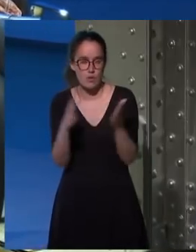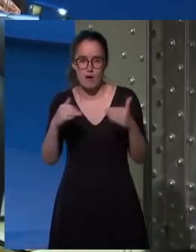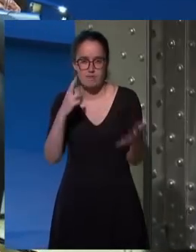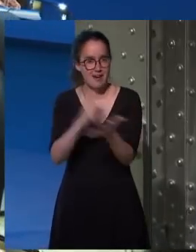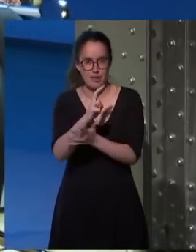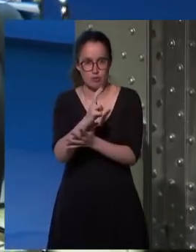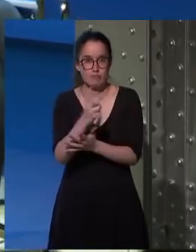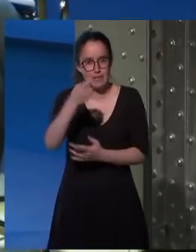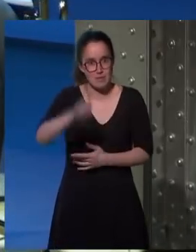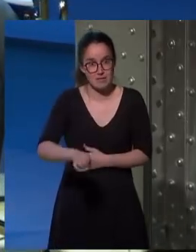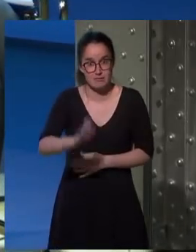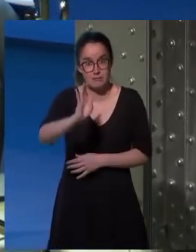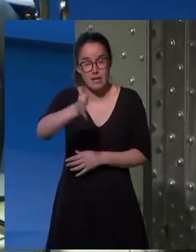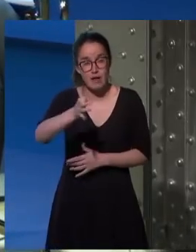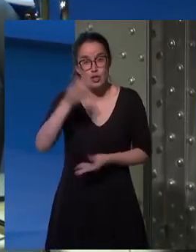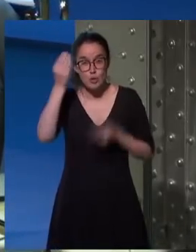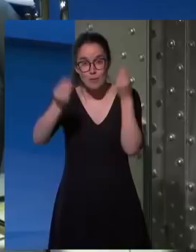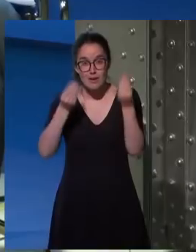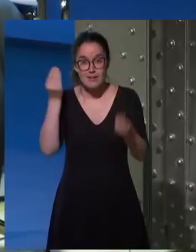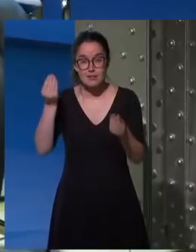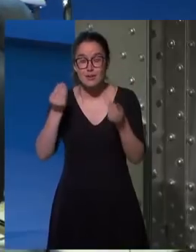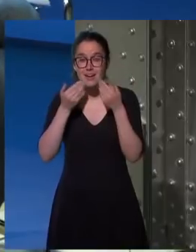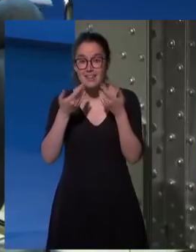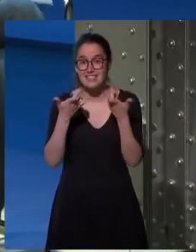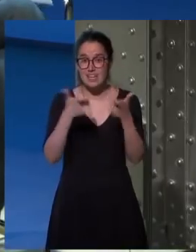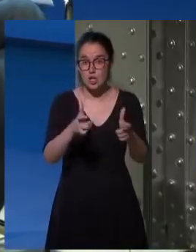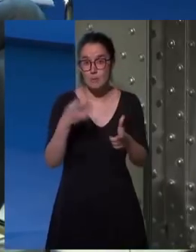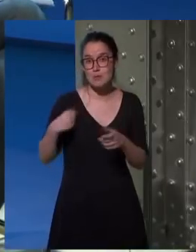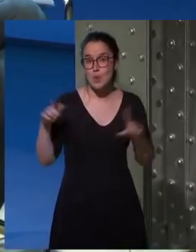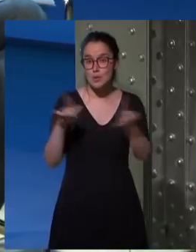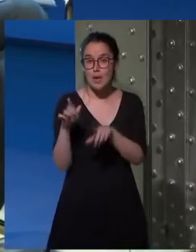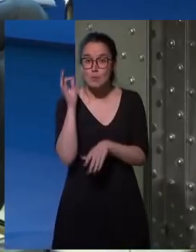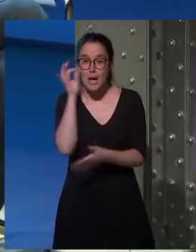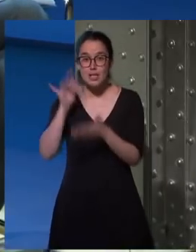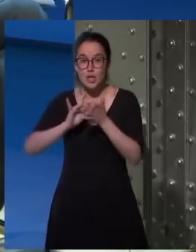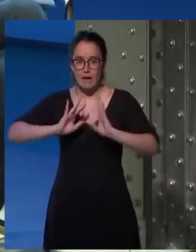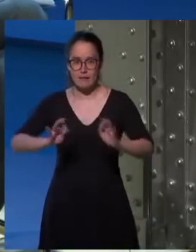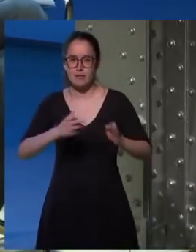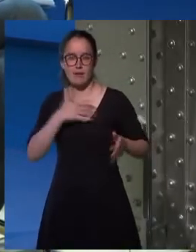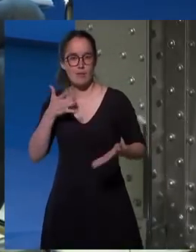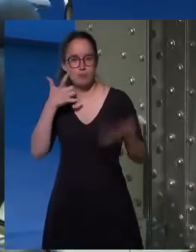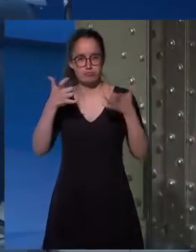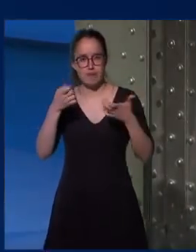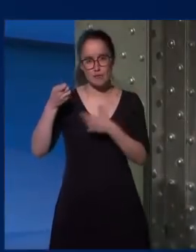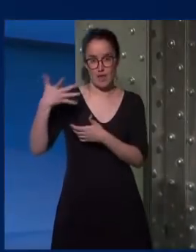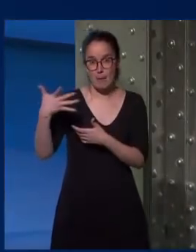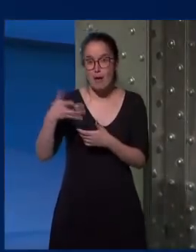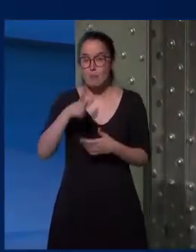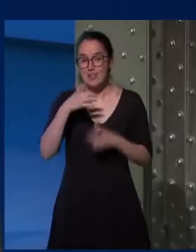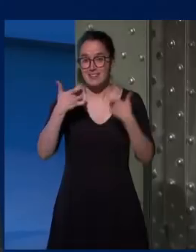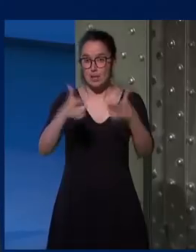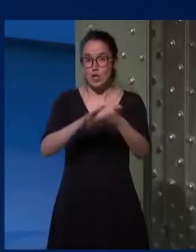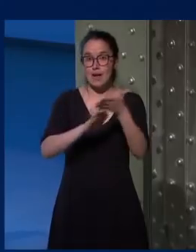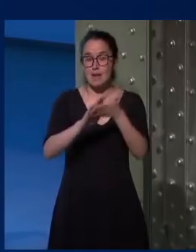de los retos pendientes, y yo creo que a través de esta sección de Mujer tenía que ser, lo hemos querido también evidenciar, ¿no? Porque en esta